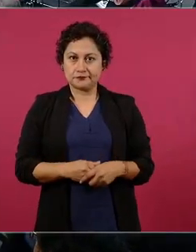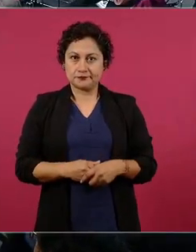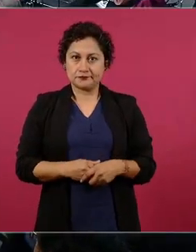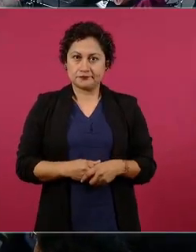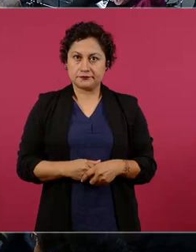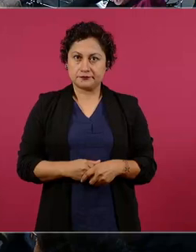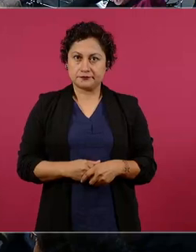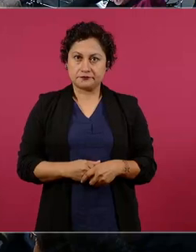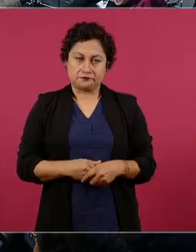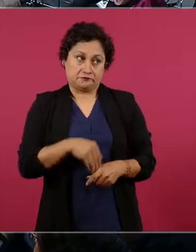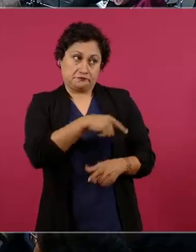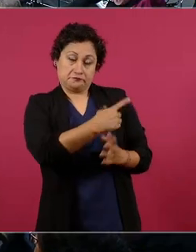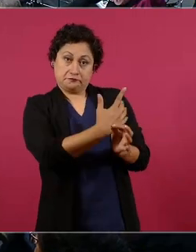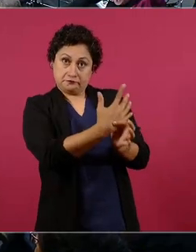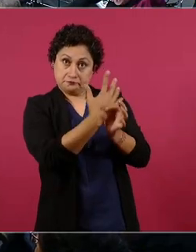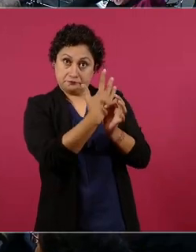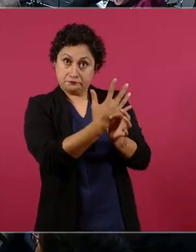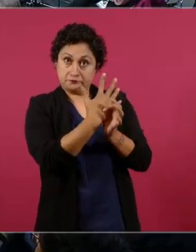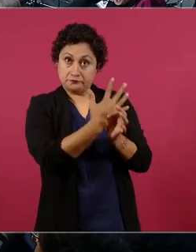de que